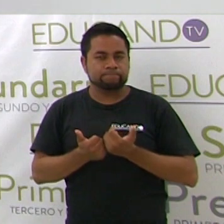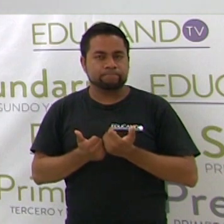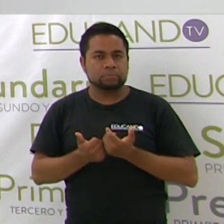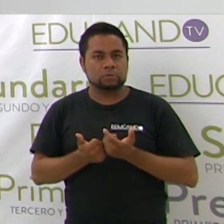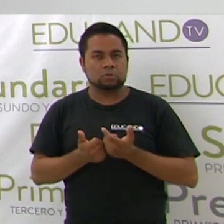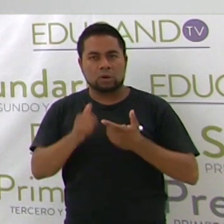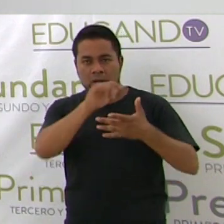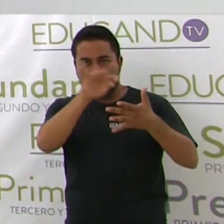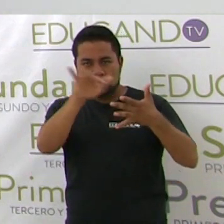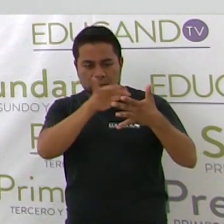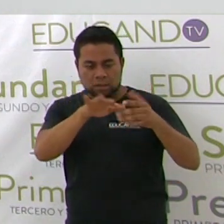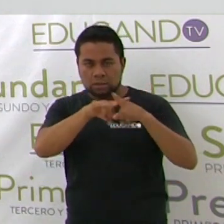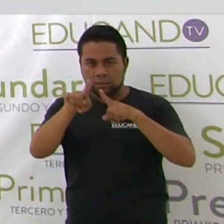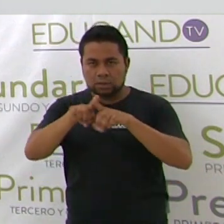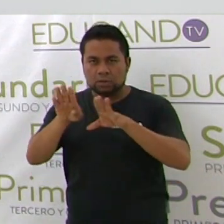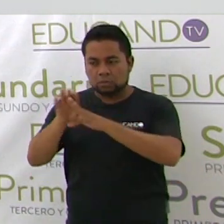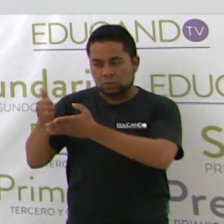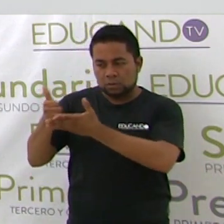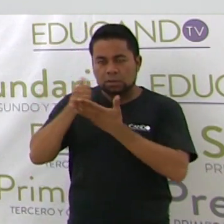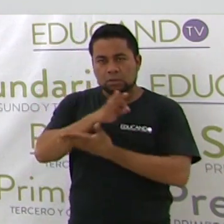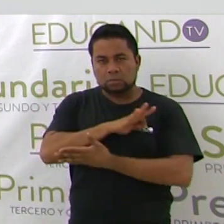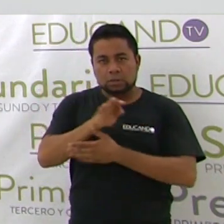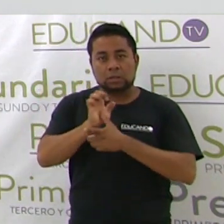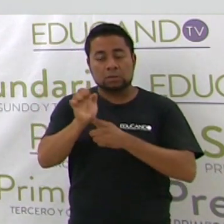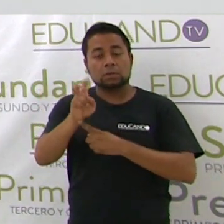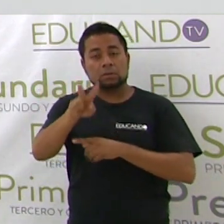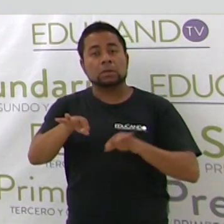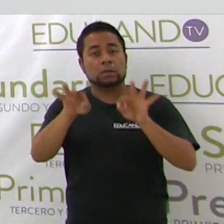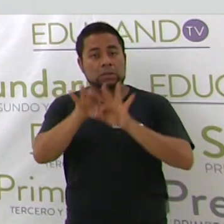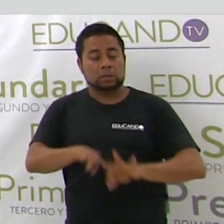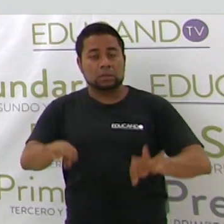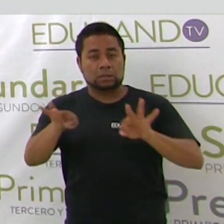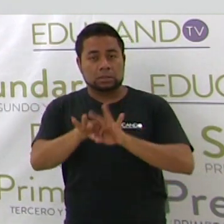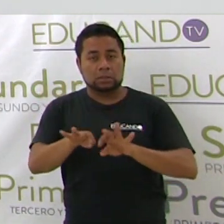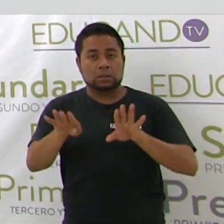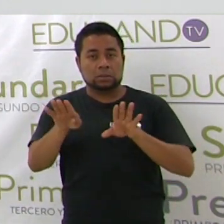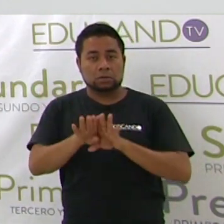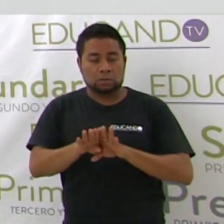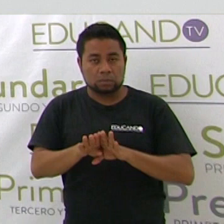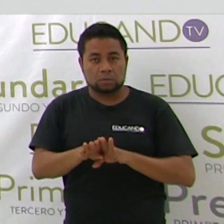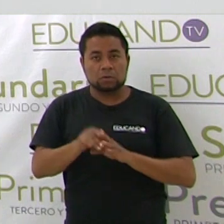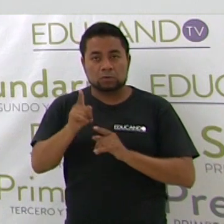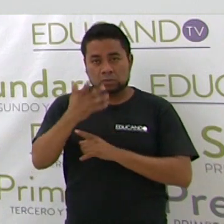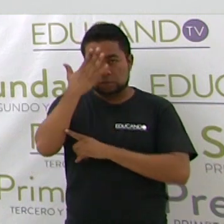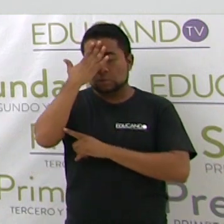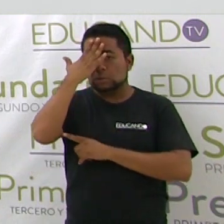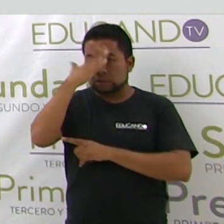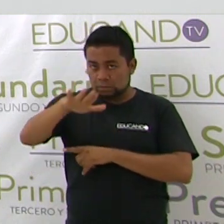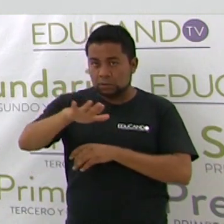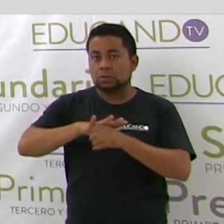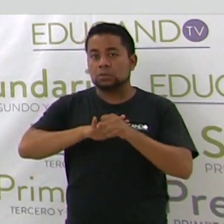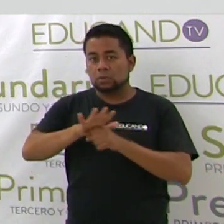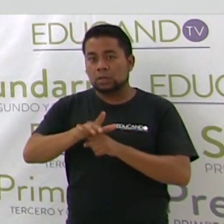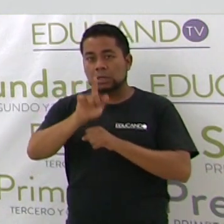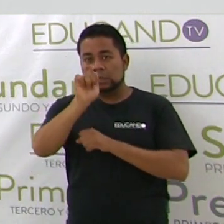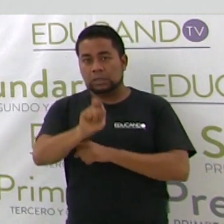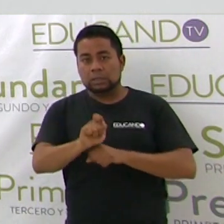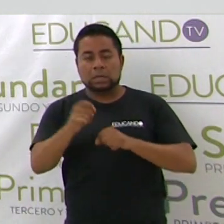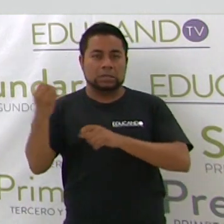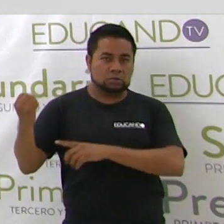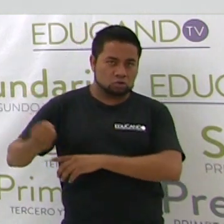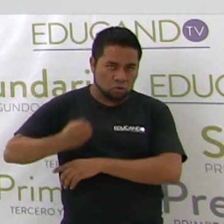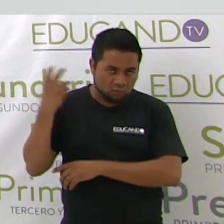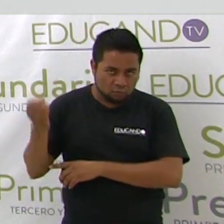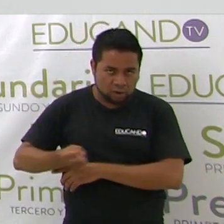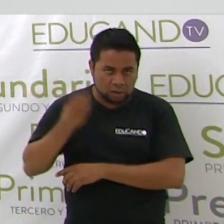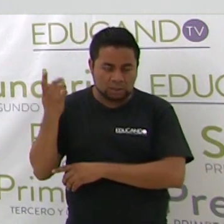muchos textos que nos guíen. Entonces es muy importante que aparte de que ustedes conozcan qué es una